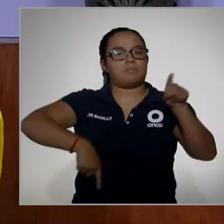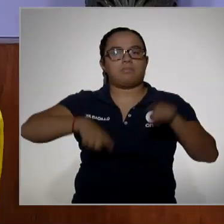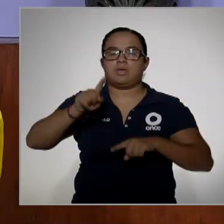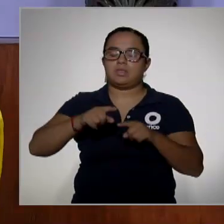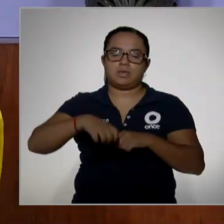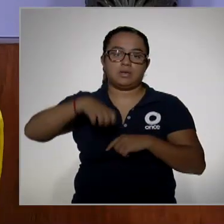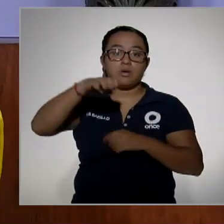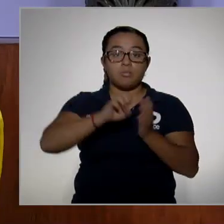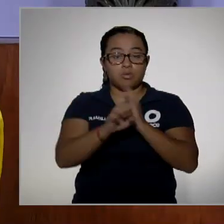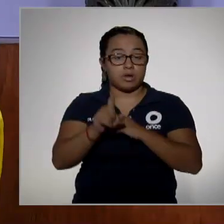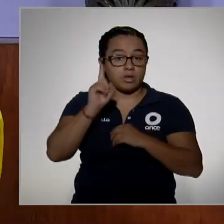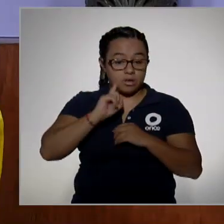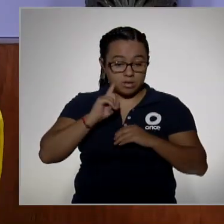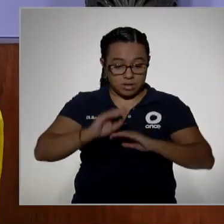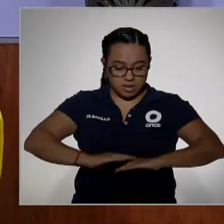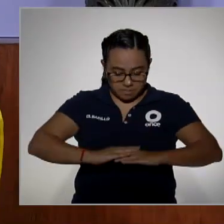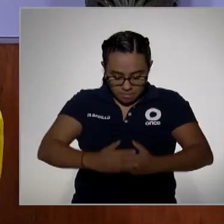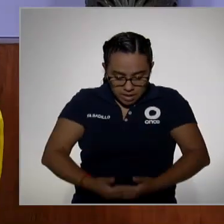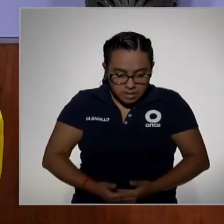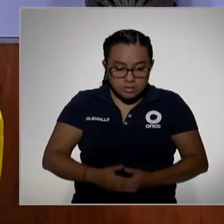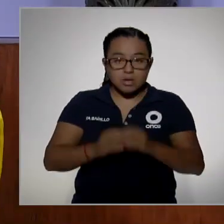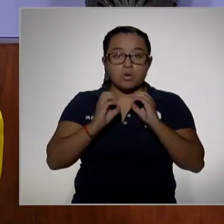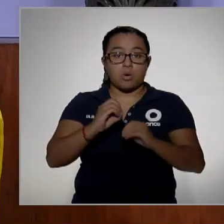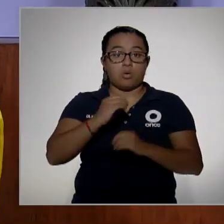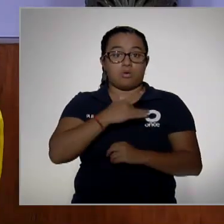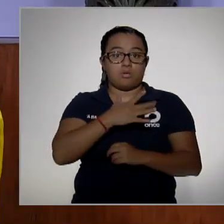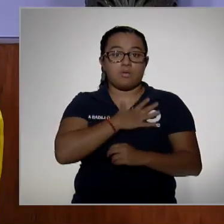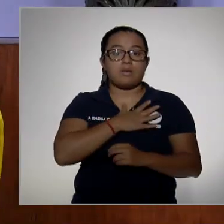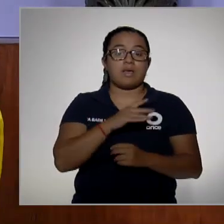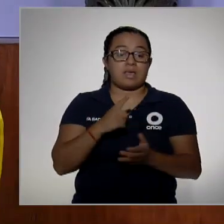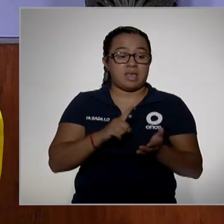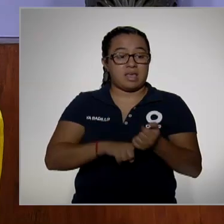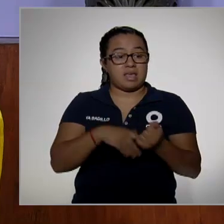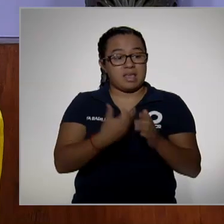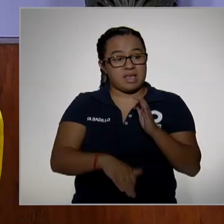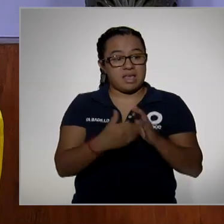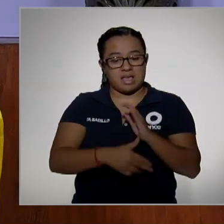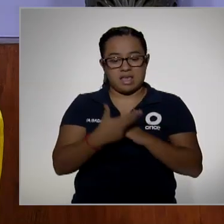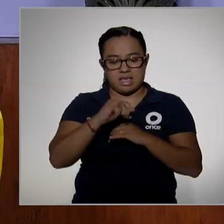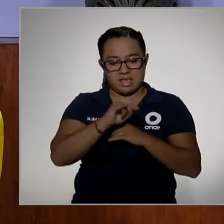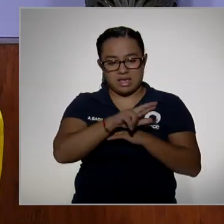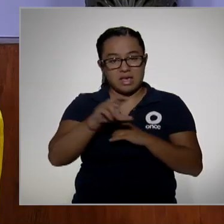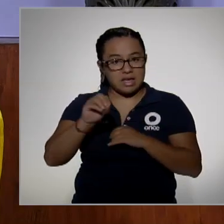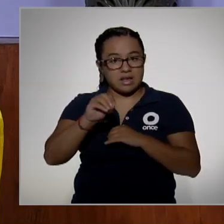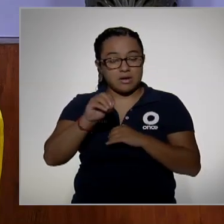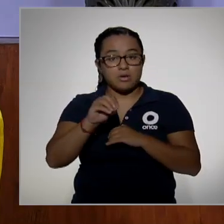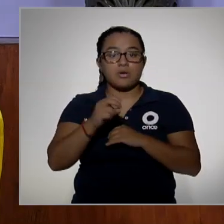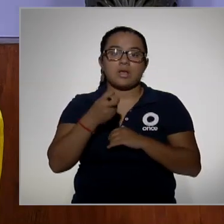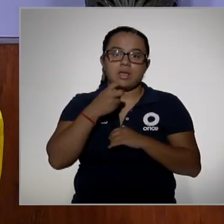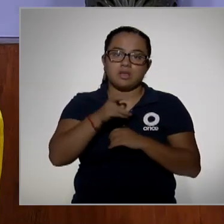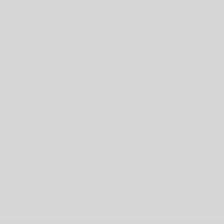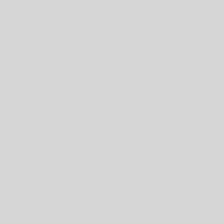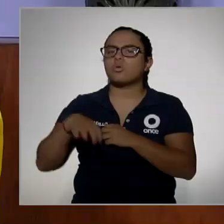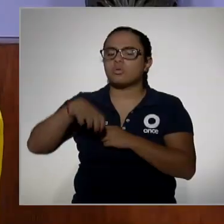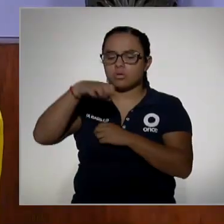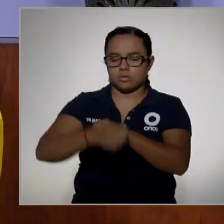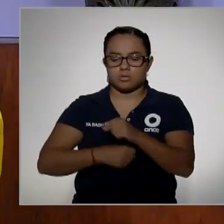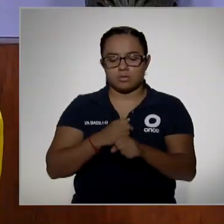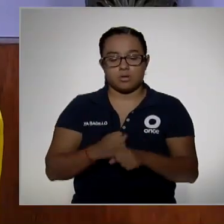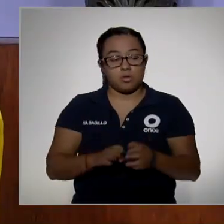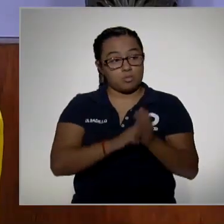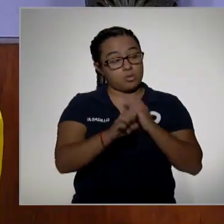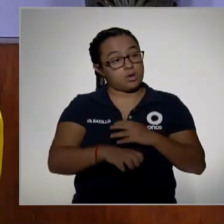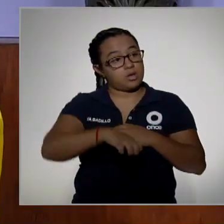mujeres en edad fértil en mujeres que están en menstruación es la deficiencia de hierro y los sangrados anormales pueden ser la causa principal en